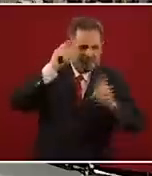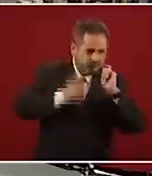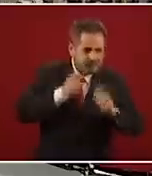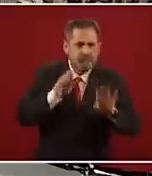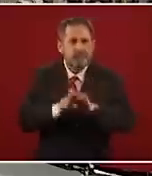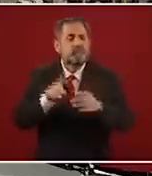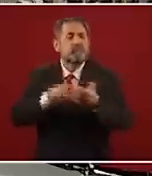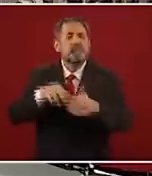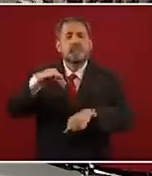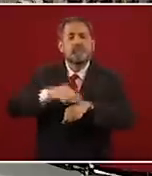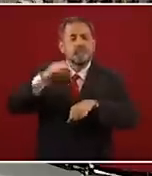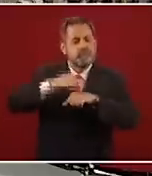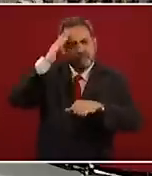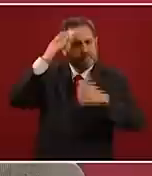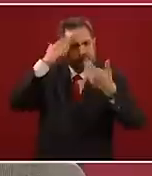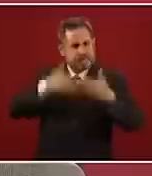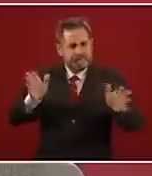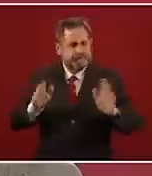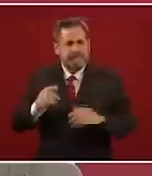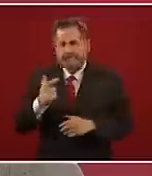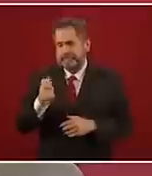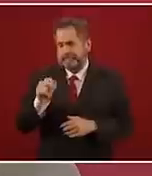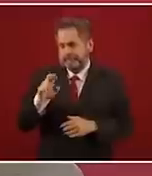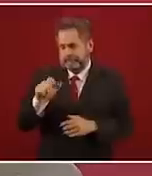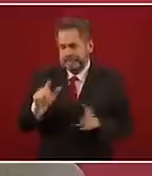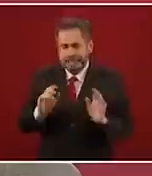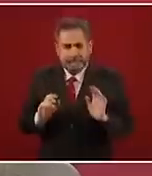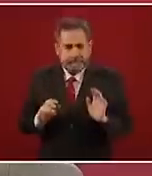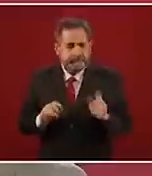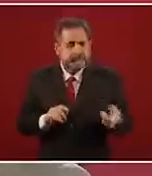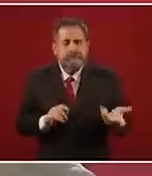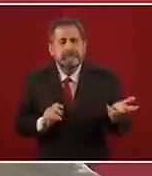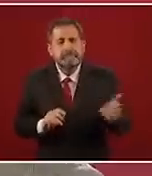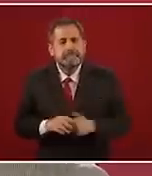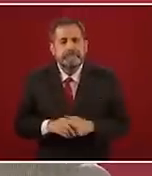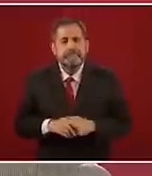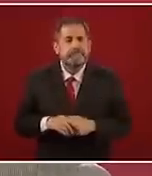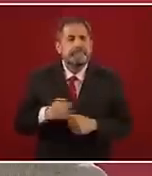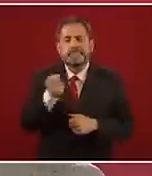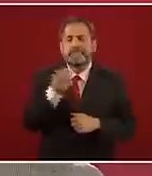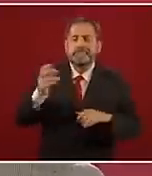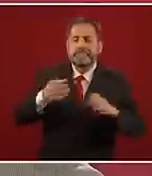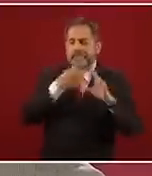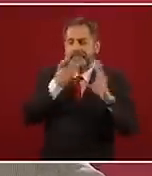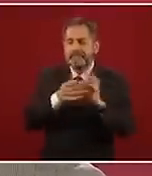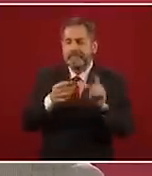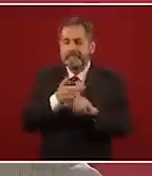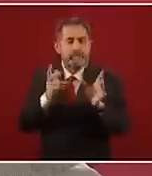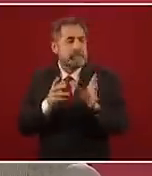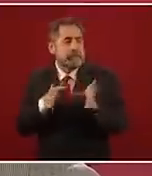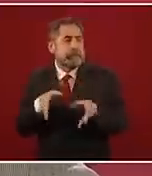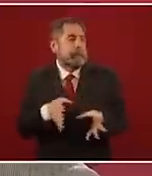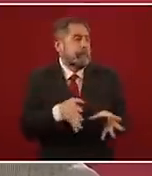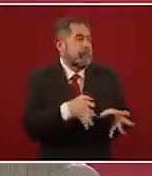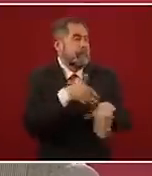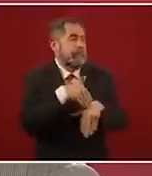generalistas, de médicos generales, por ejemplo. Poco se dejó esto a lo que los economistas llaman la libre fuerza del mercado o